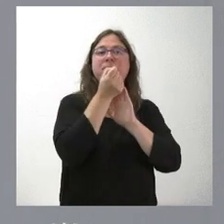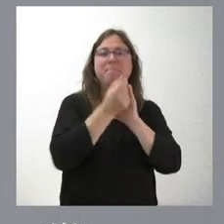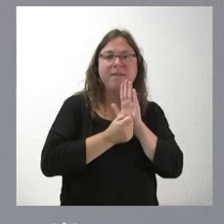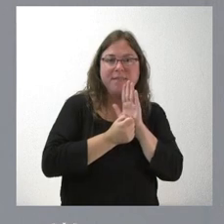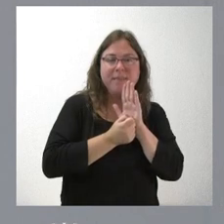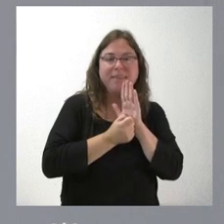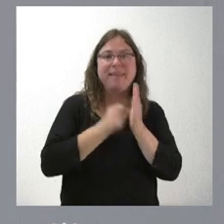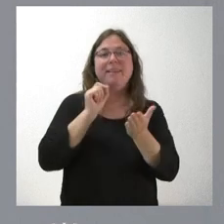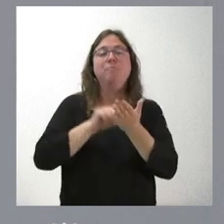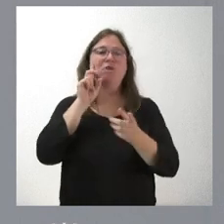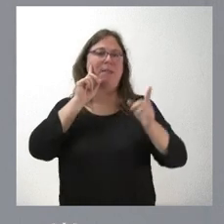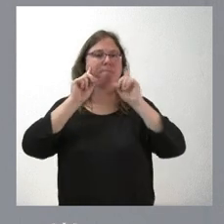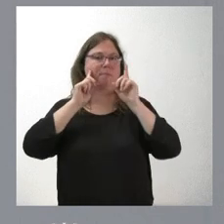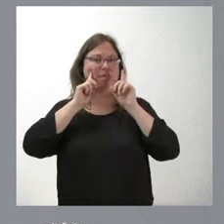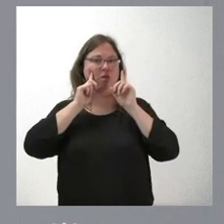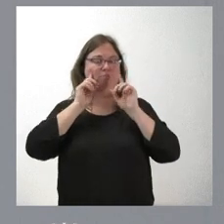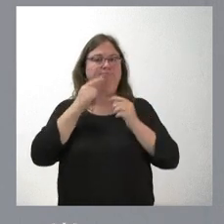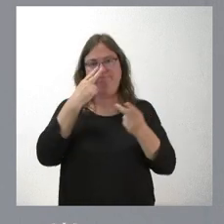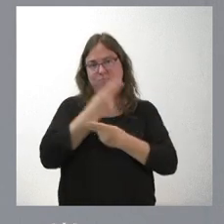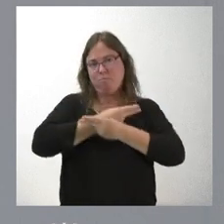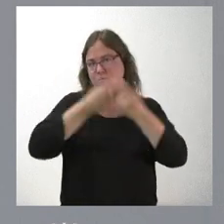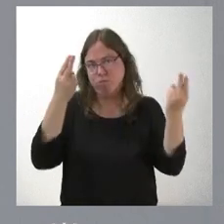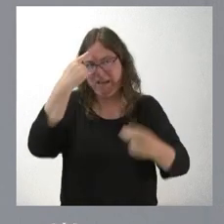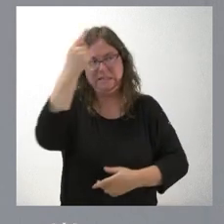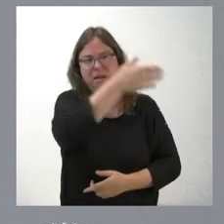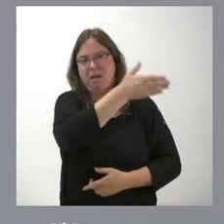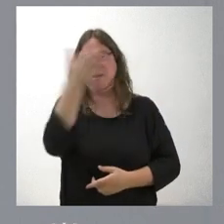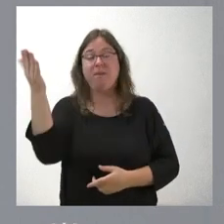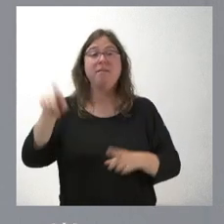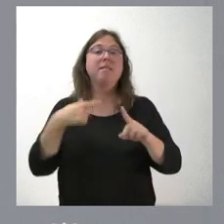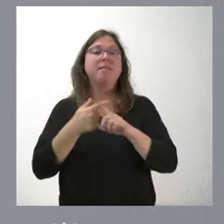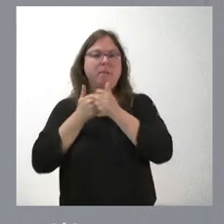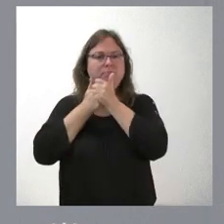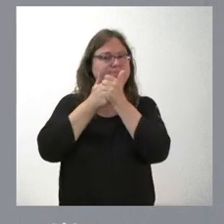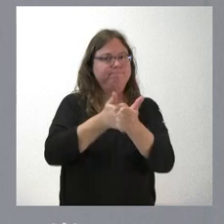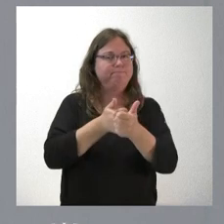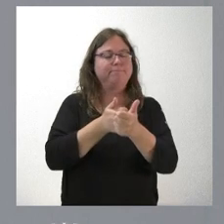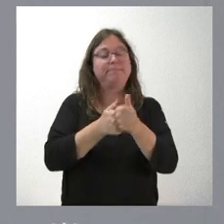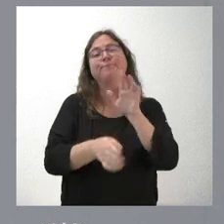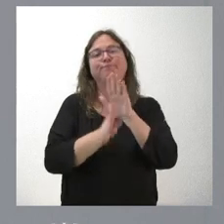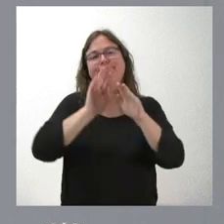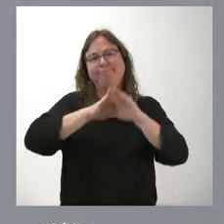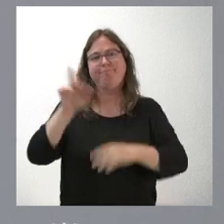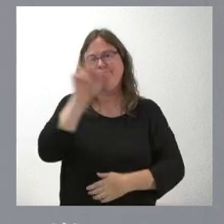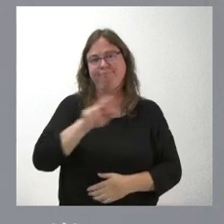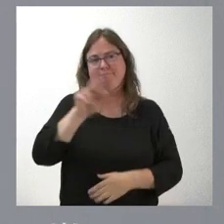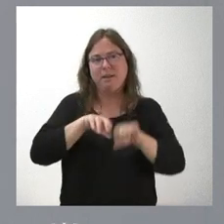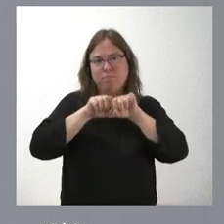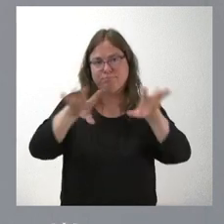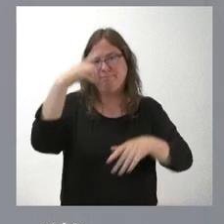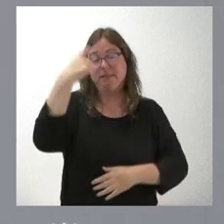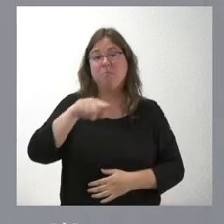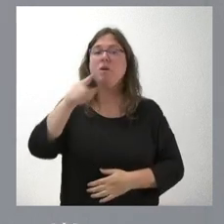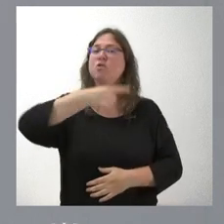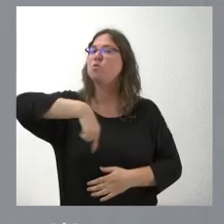el punto de vista preventivo, que son públicas y conocidas y que hay que seguir reiterando. Por tanto, seguiremos, lógicamente,